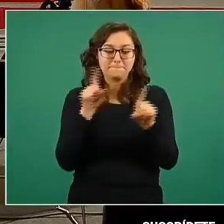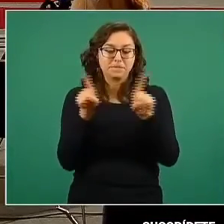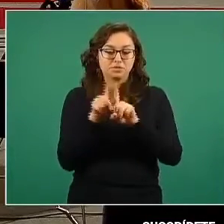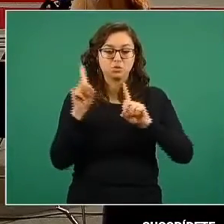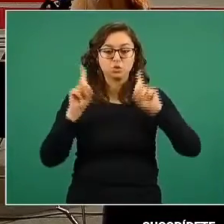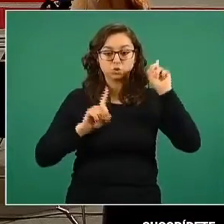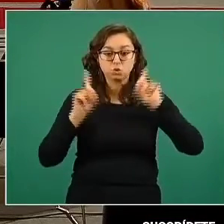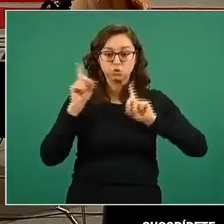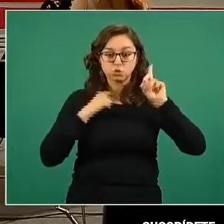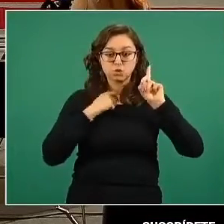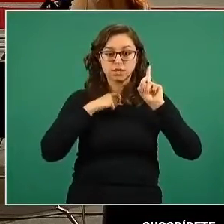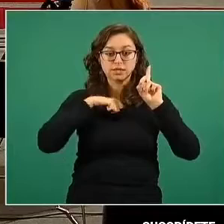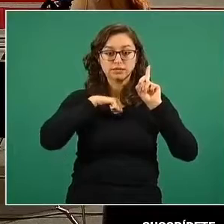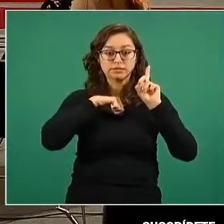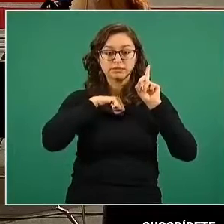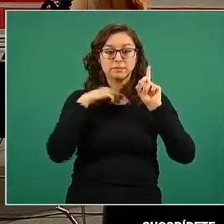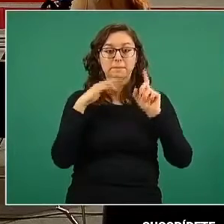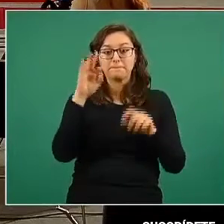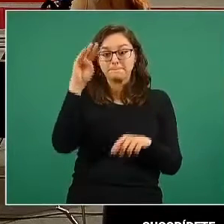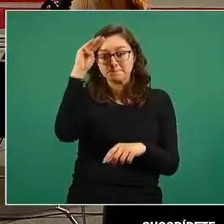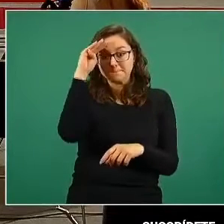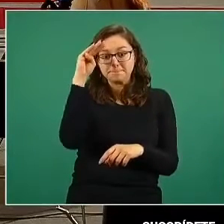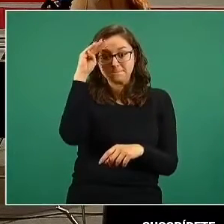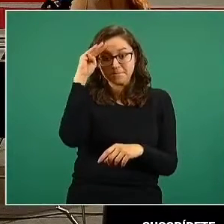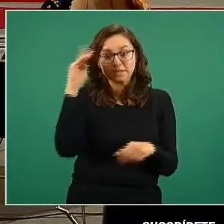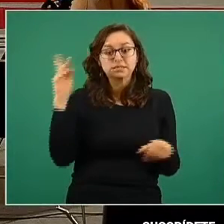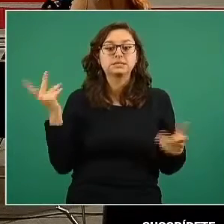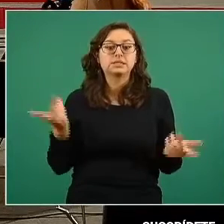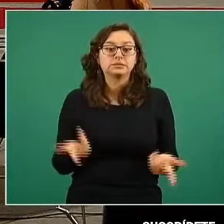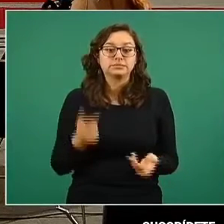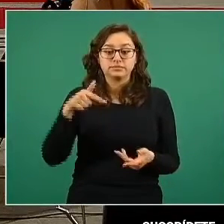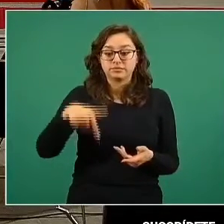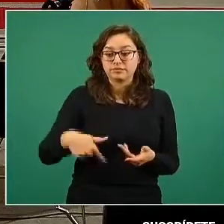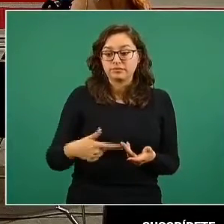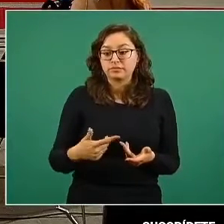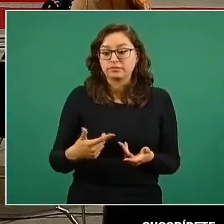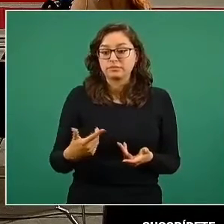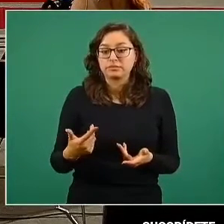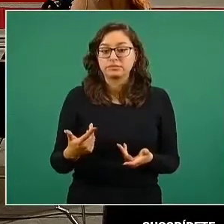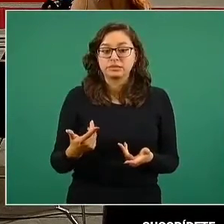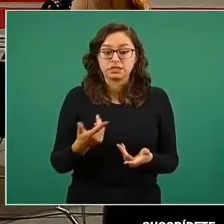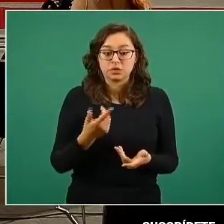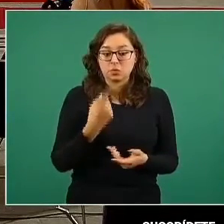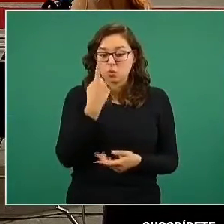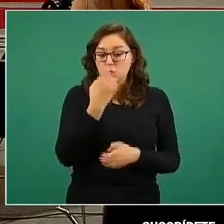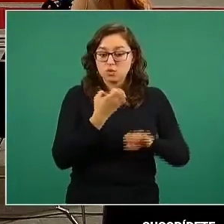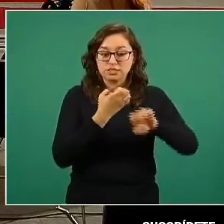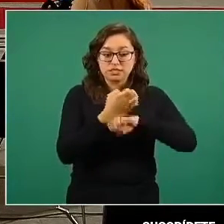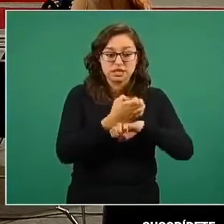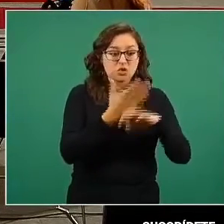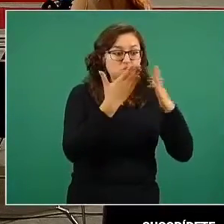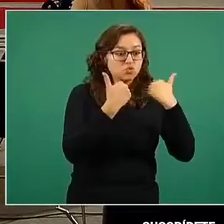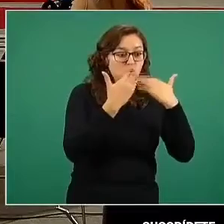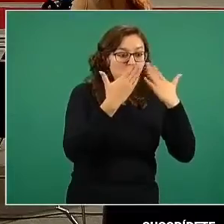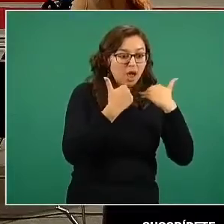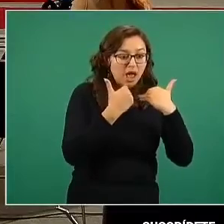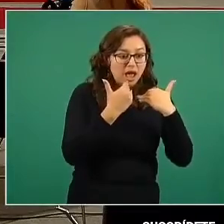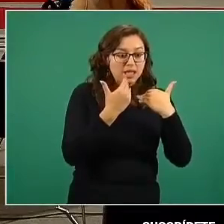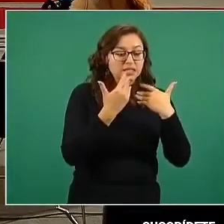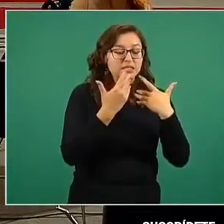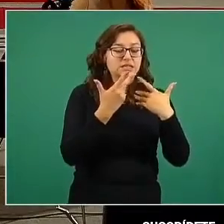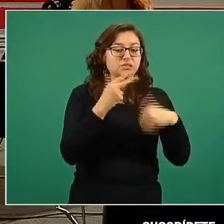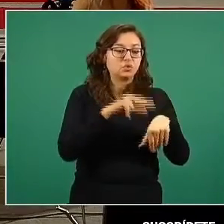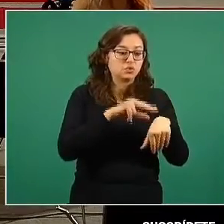idea de que el faltante de unidades de atención de la salud en una entidad federativa pudiera